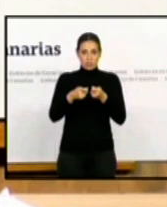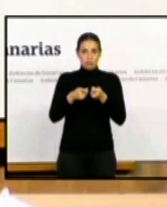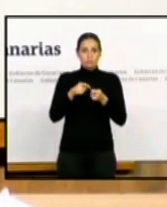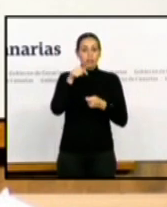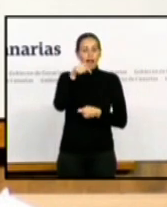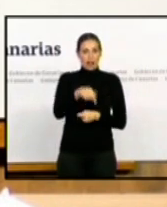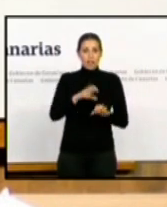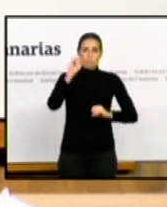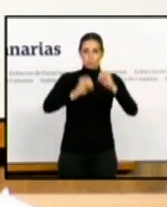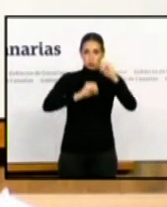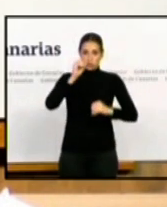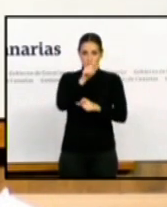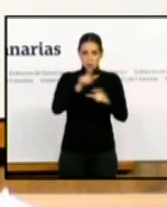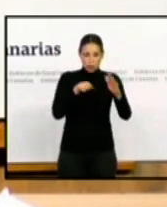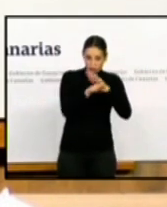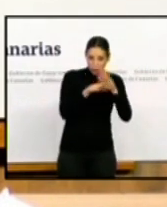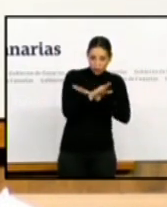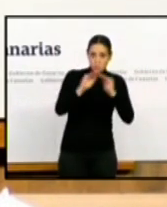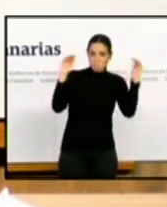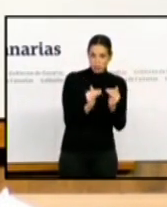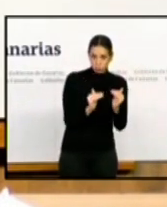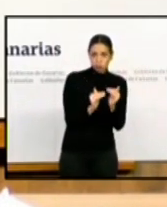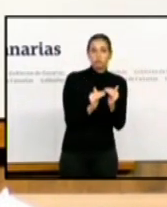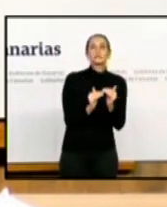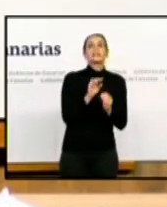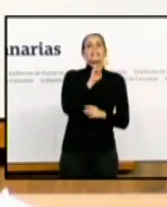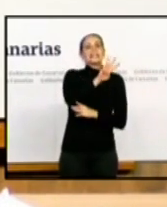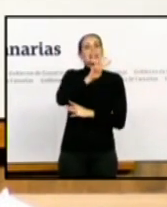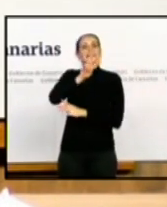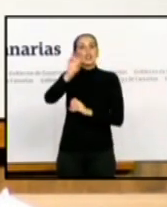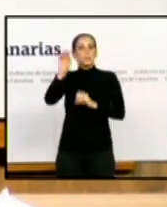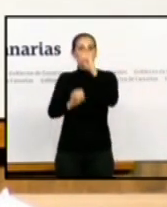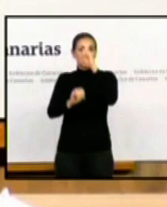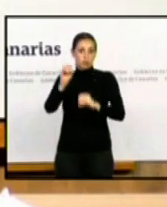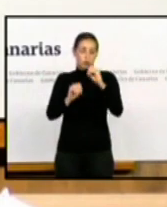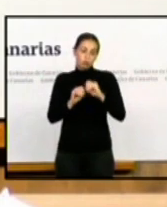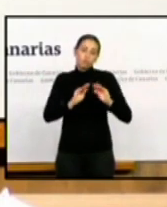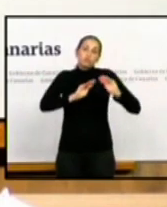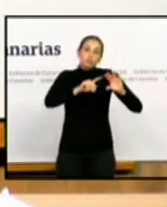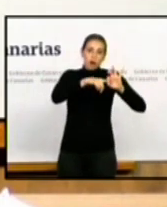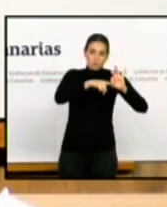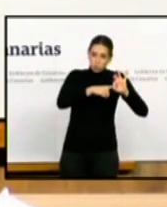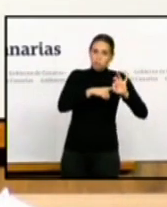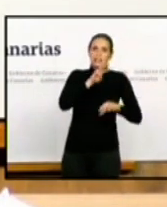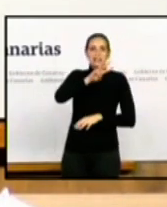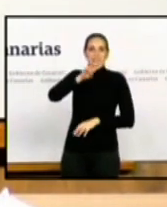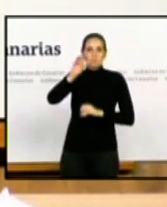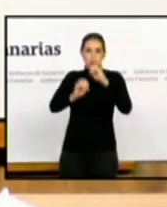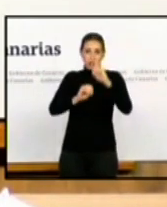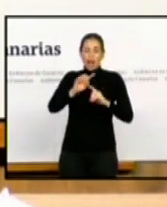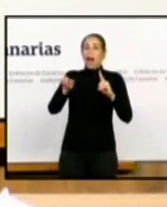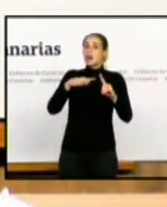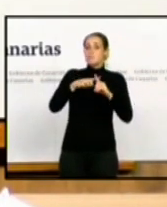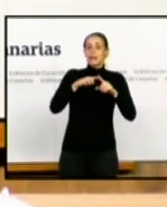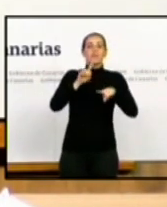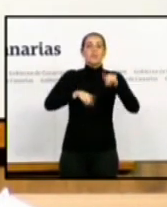centros comerciales, mayores y menores, en un 33% de su capacidad. Y además por planta, no es el